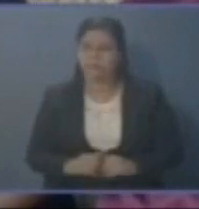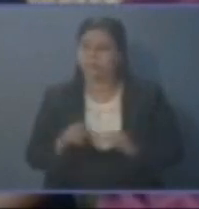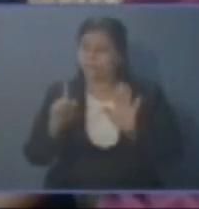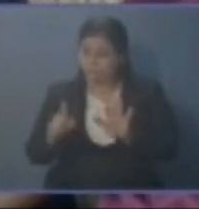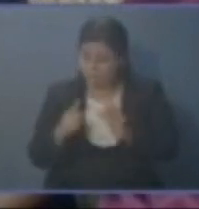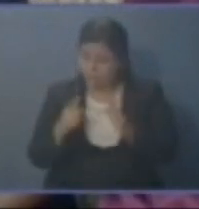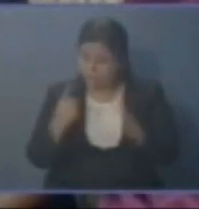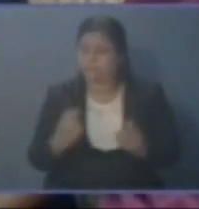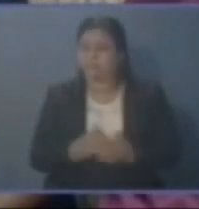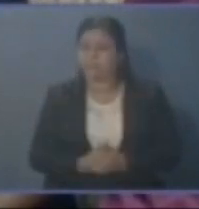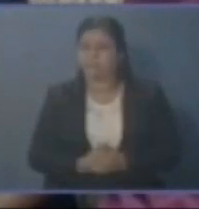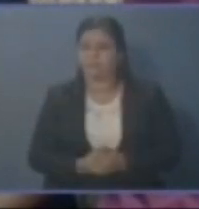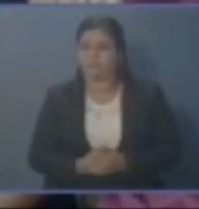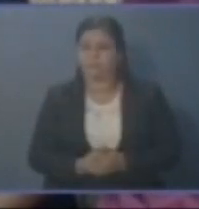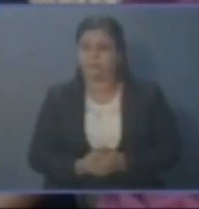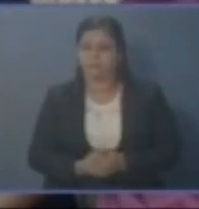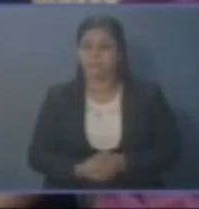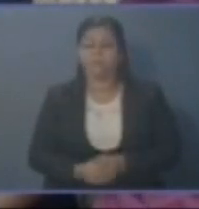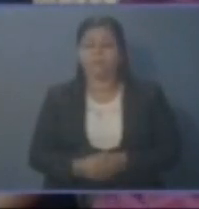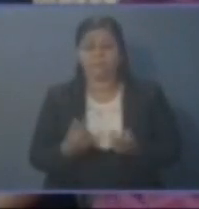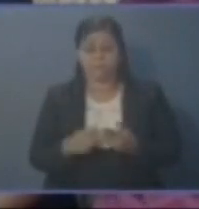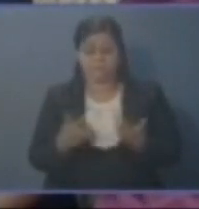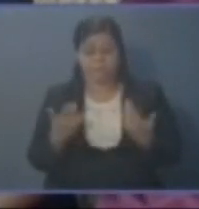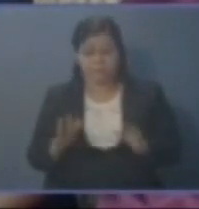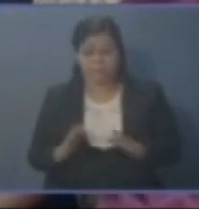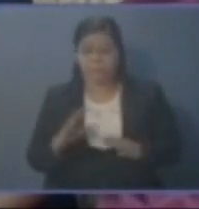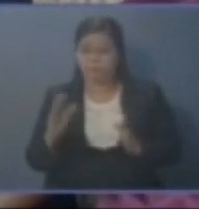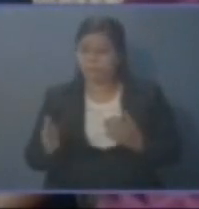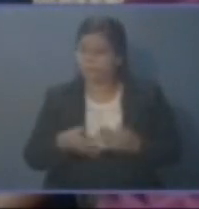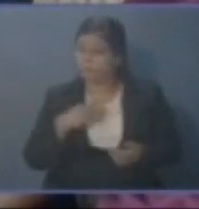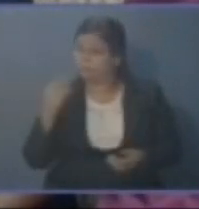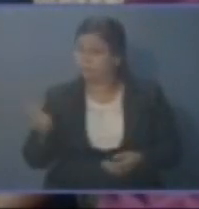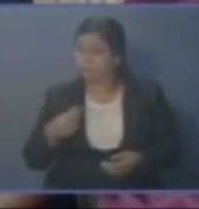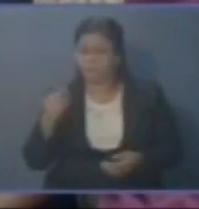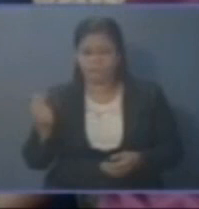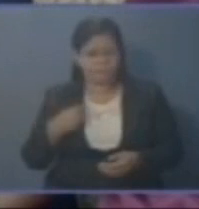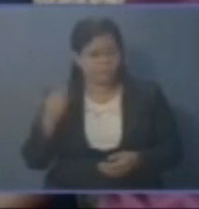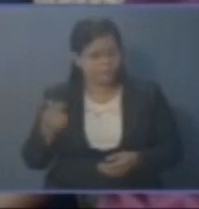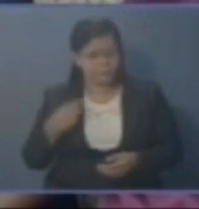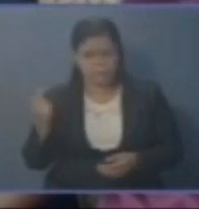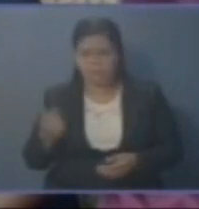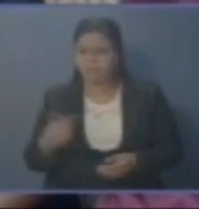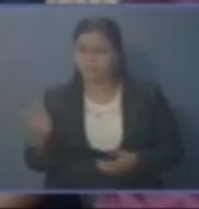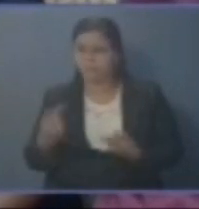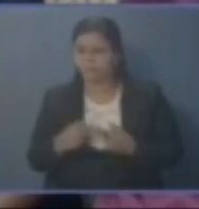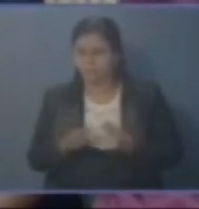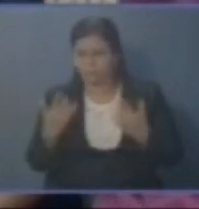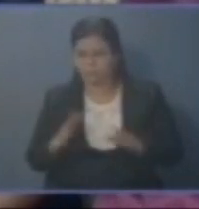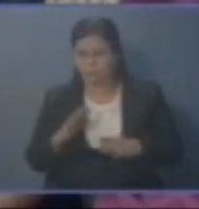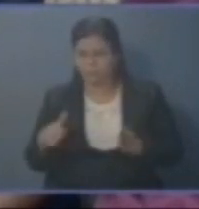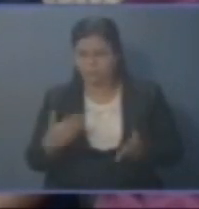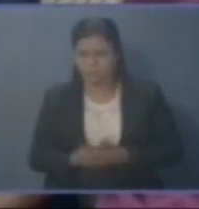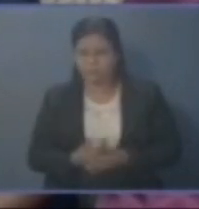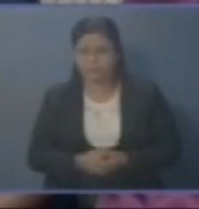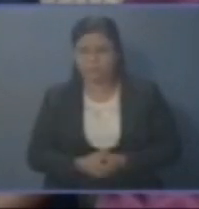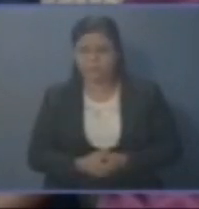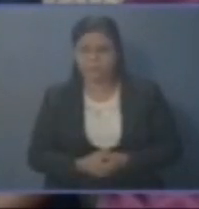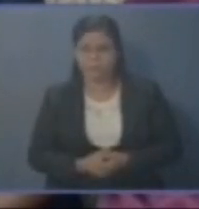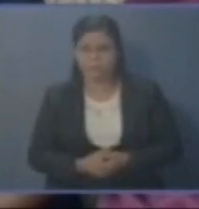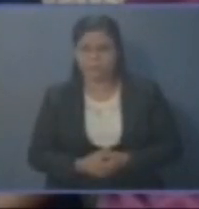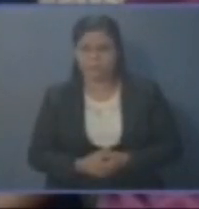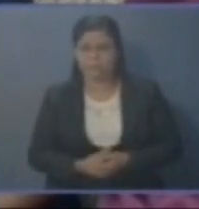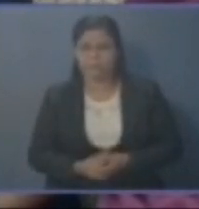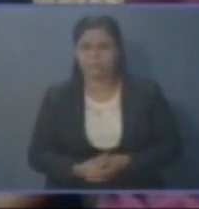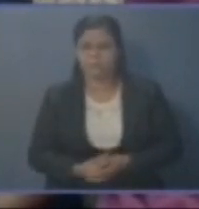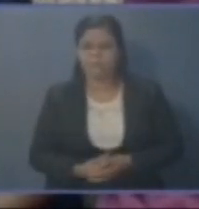sexta versión, en el quinto mes. Así de rápido es esto como debe estarse evaluando, pero solo es para que, por si alguien va a decir, pero si